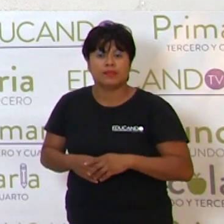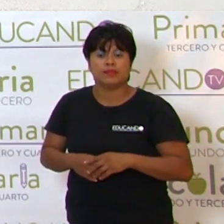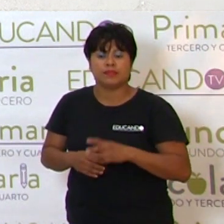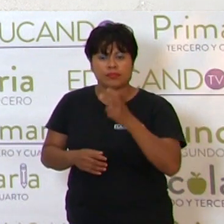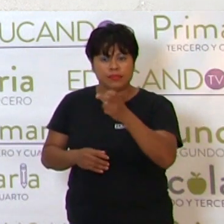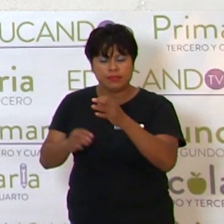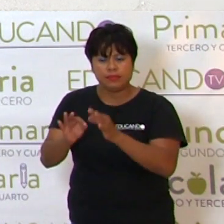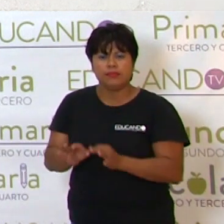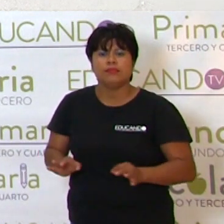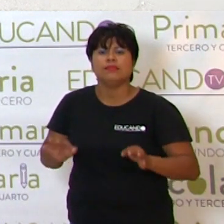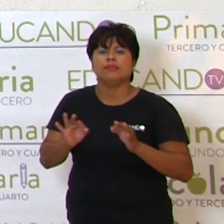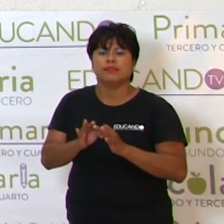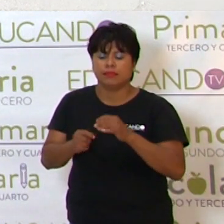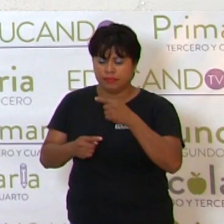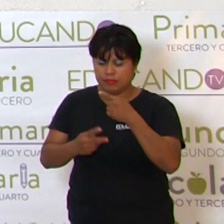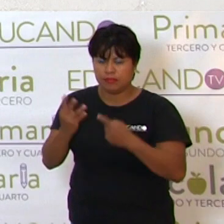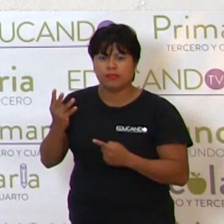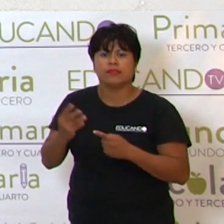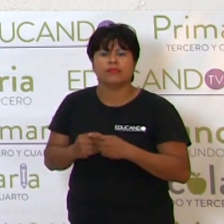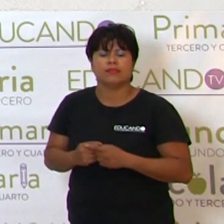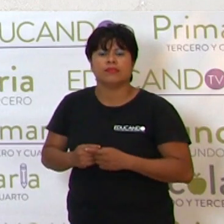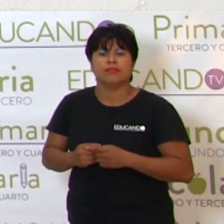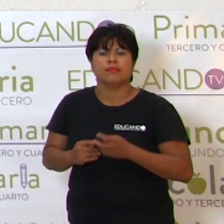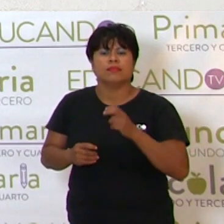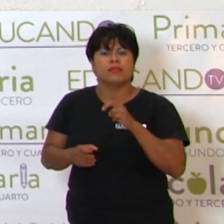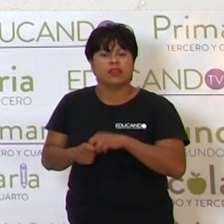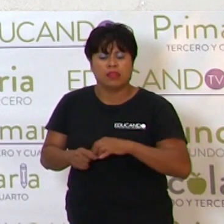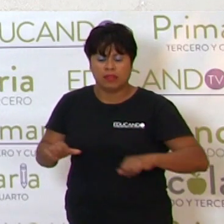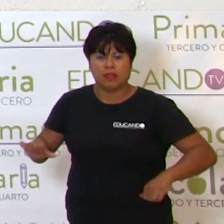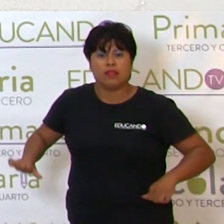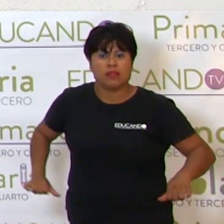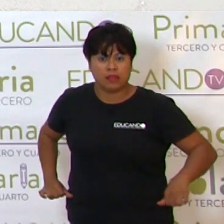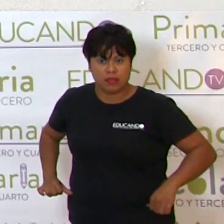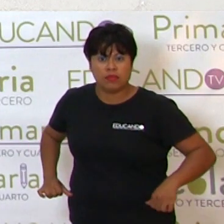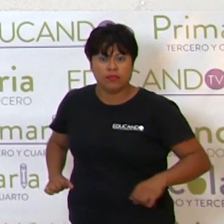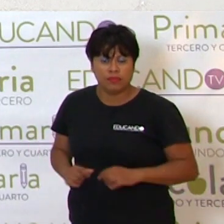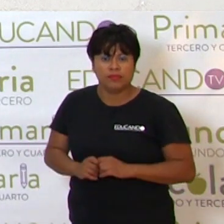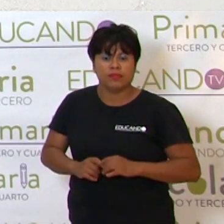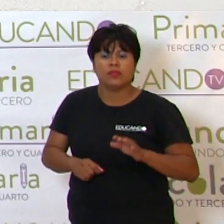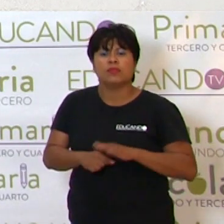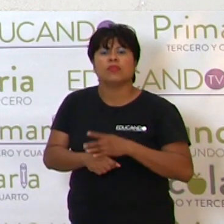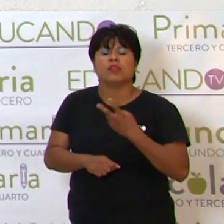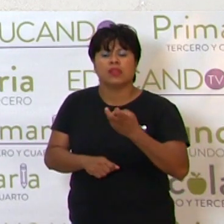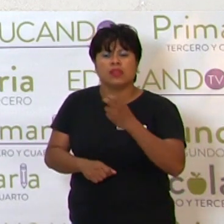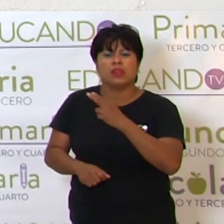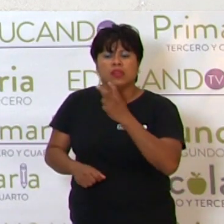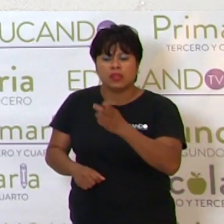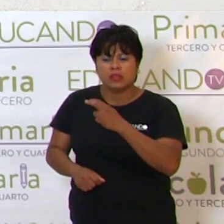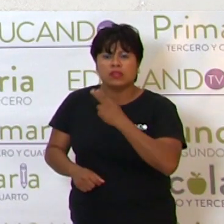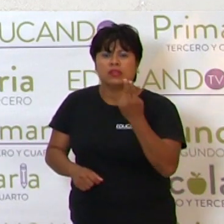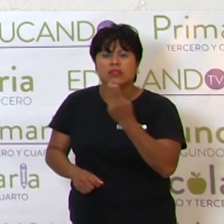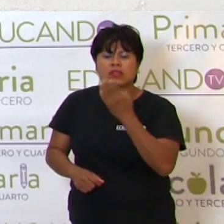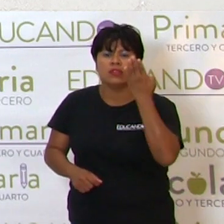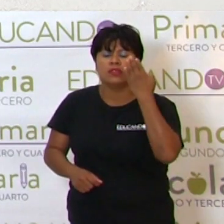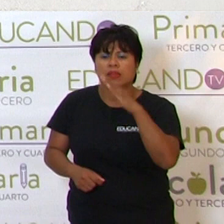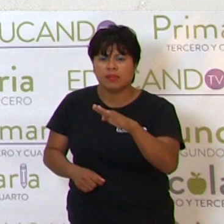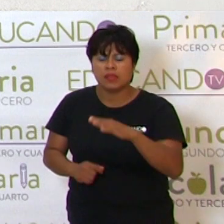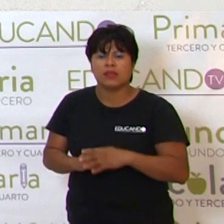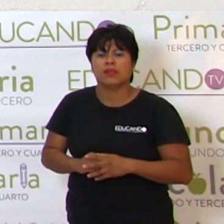Es importante los análisis de texto en el teatro, en la dramaturgia, porque uno necesita saber